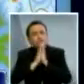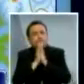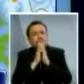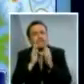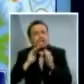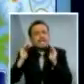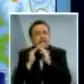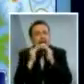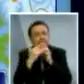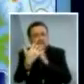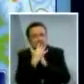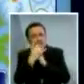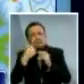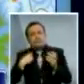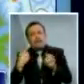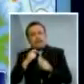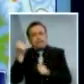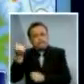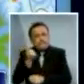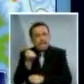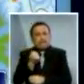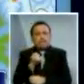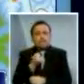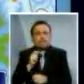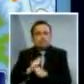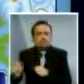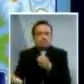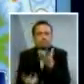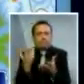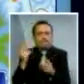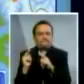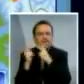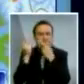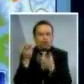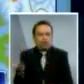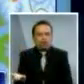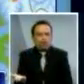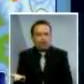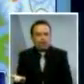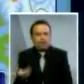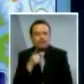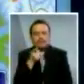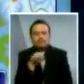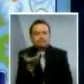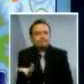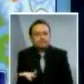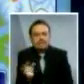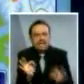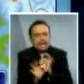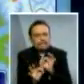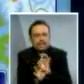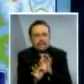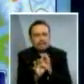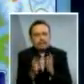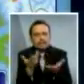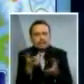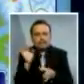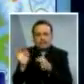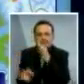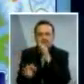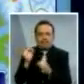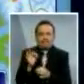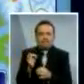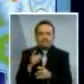están atacando, nos van a matar? Sí. Y finalmente los queman vivos. Entonces yo te digo, ¿qué explicación hay para que un tribunal,